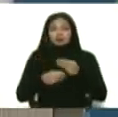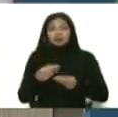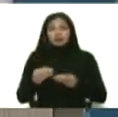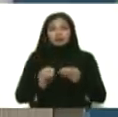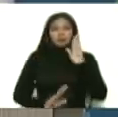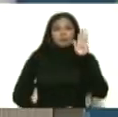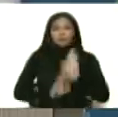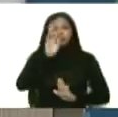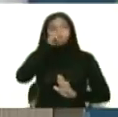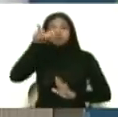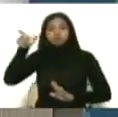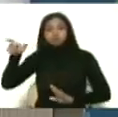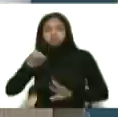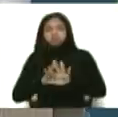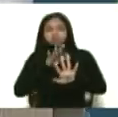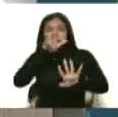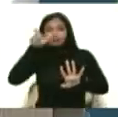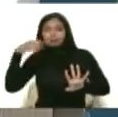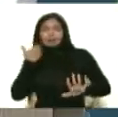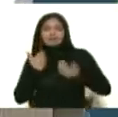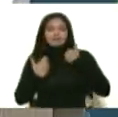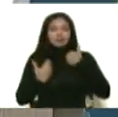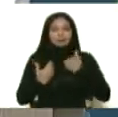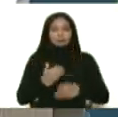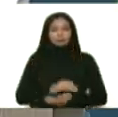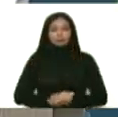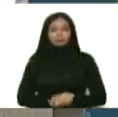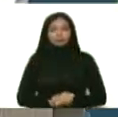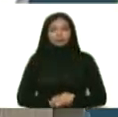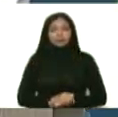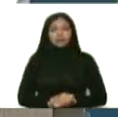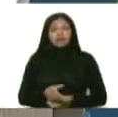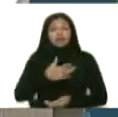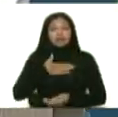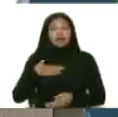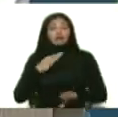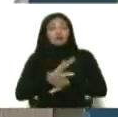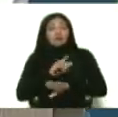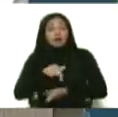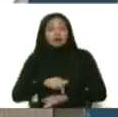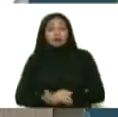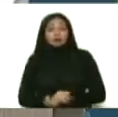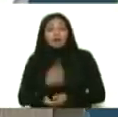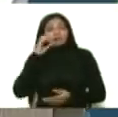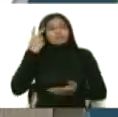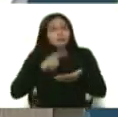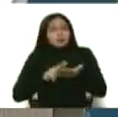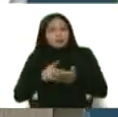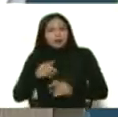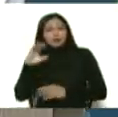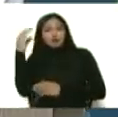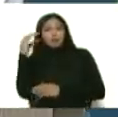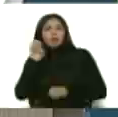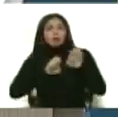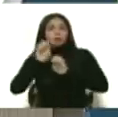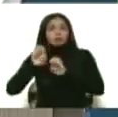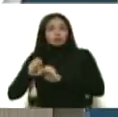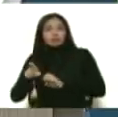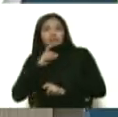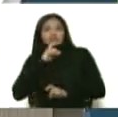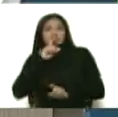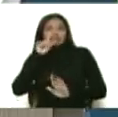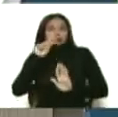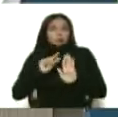dispare el crecimiento exponencial de los casos. Es verdad que Colombia no está diagnosticando en este momento, o está diagnosticando